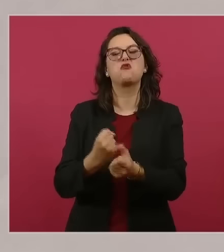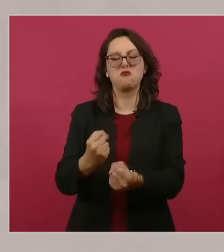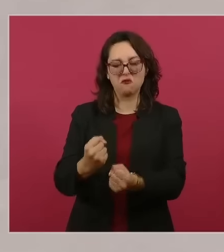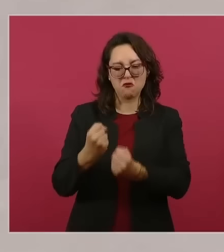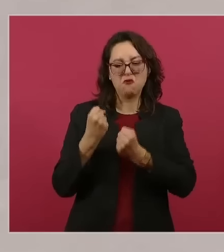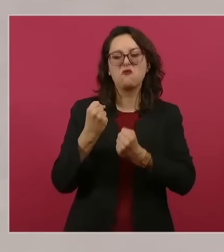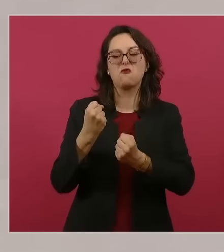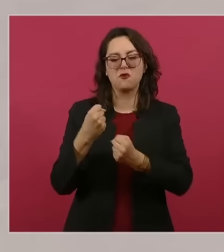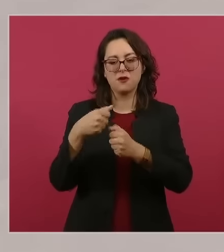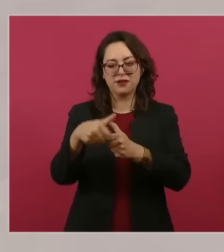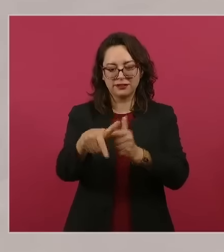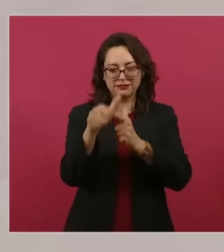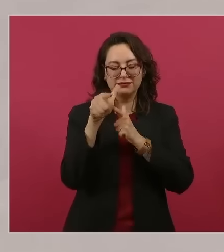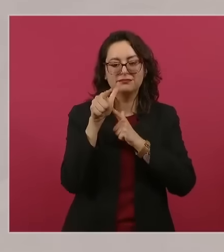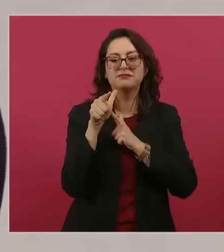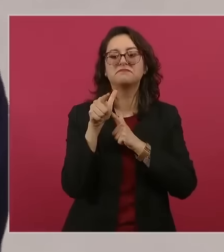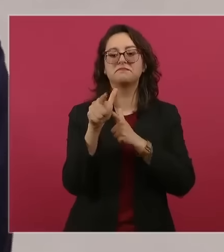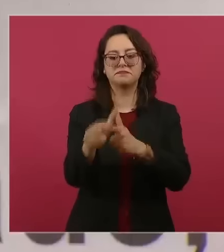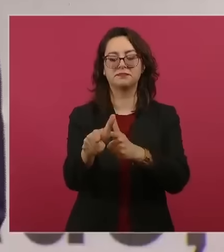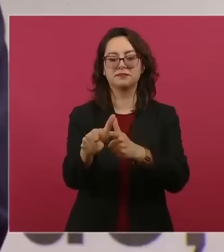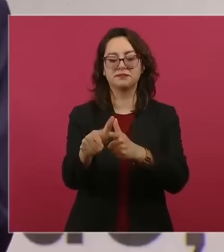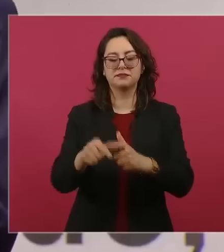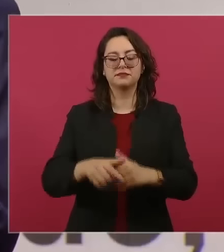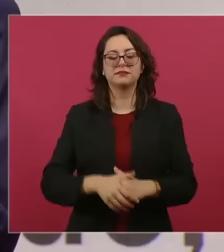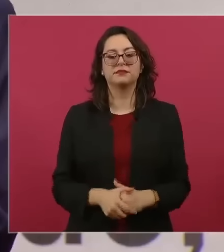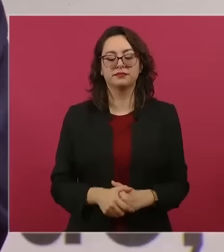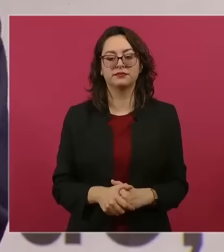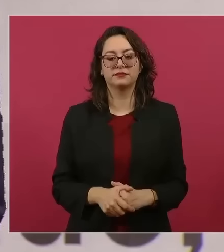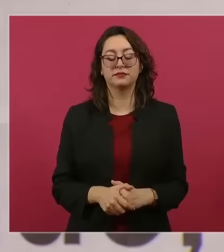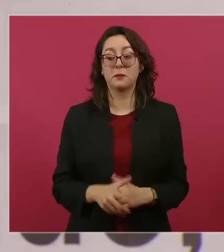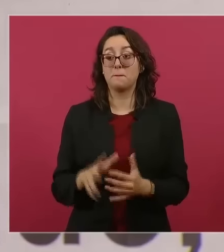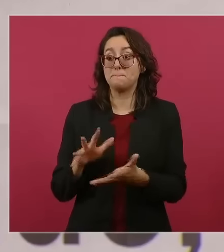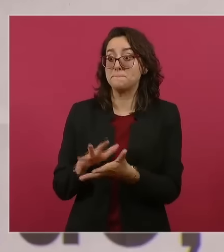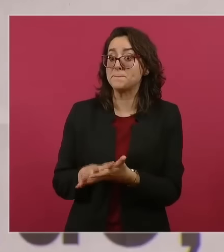que existe una amplia mayoría